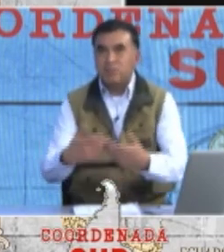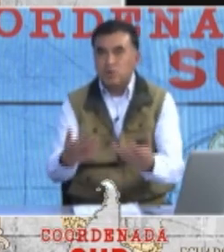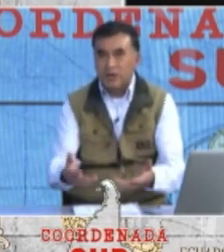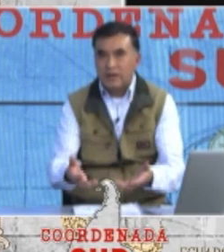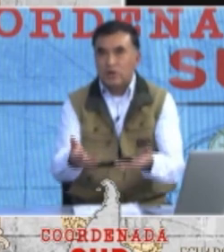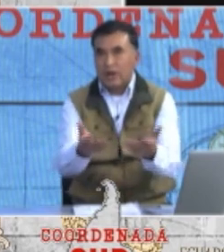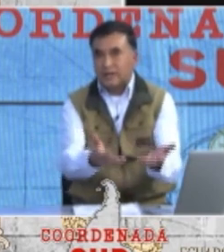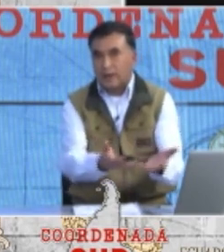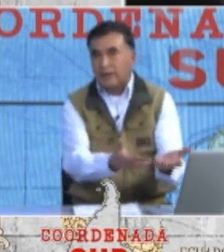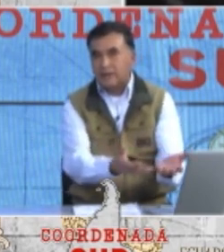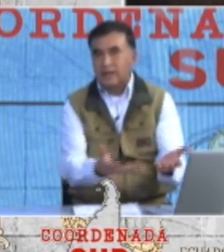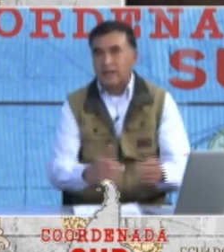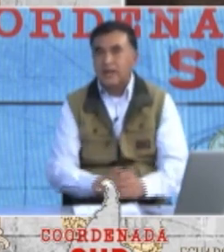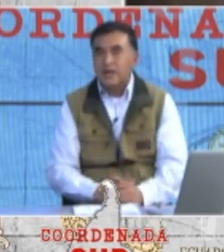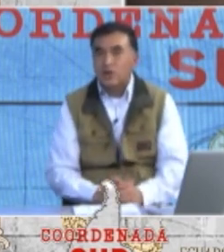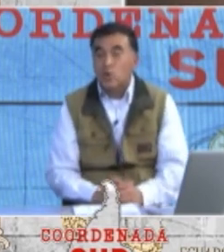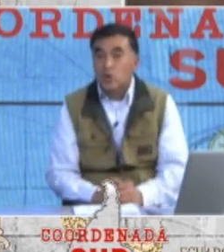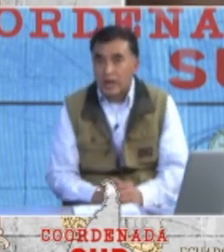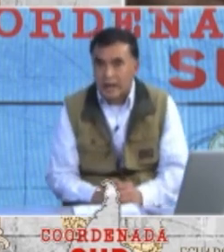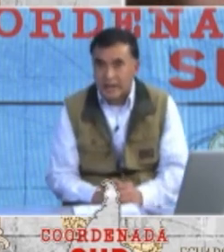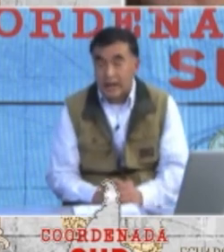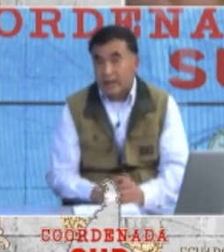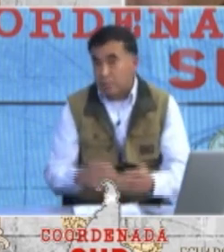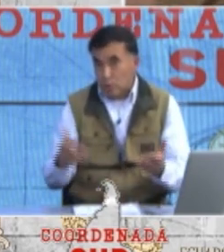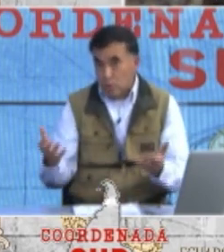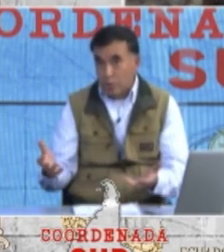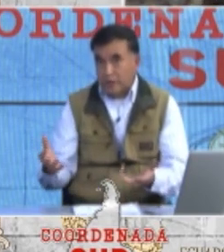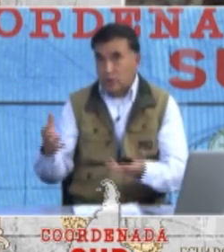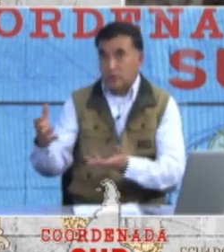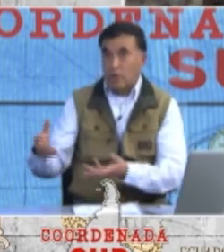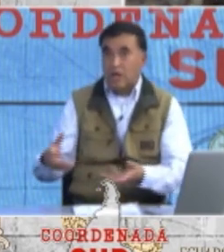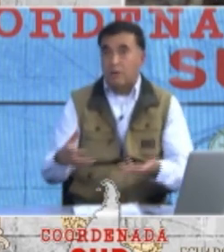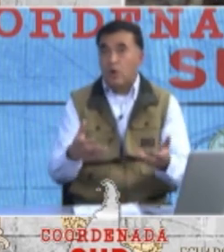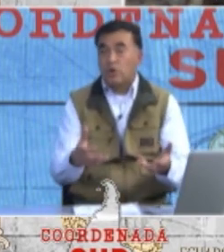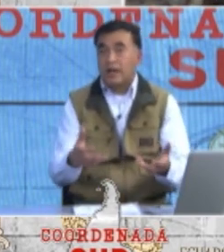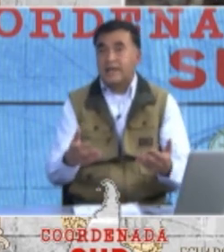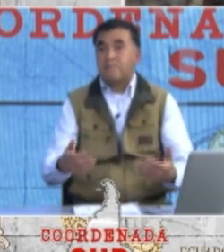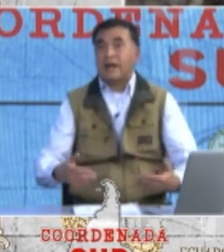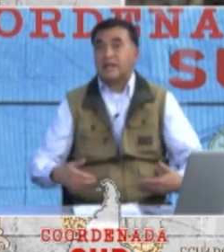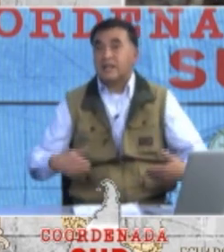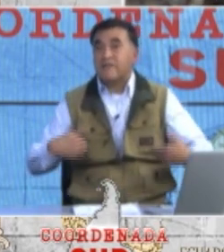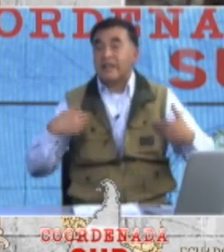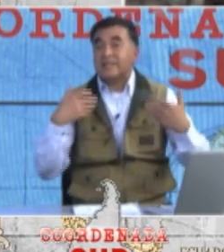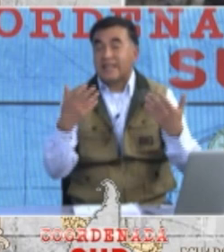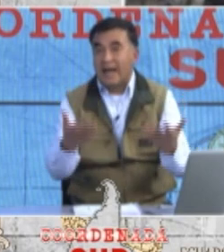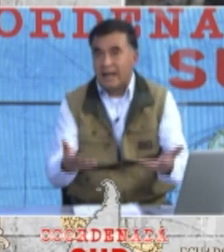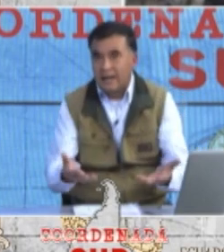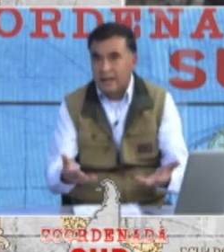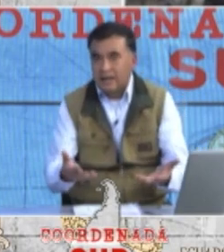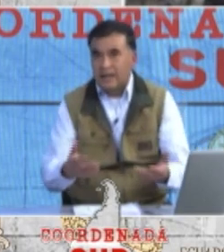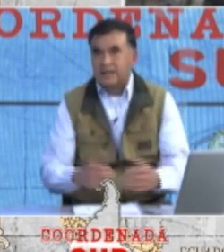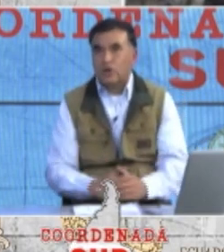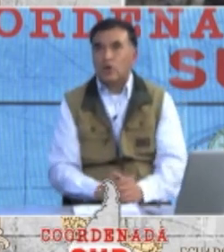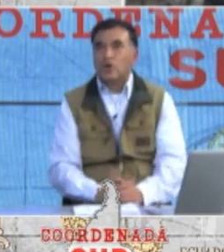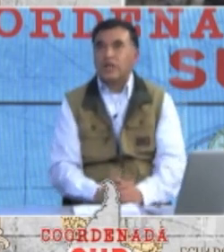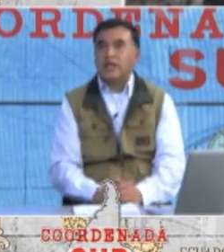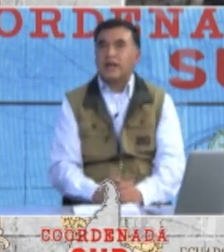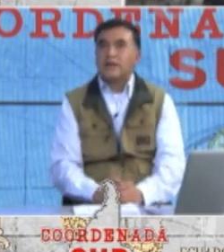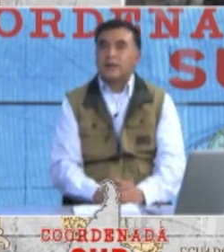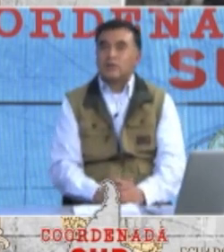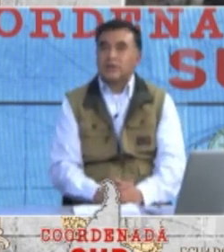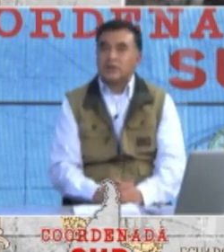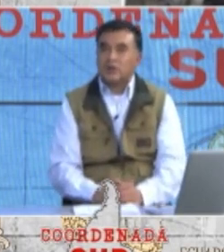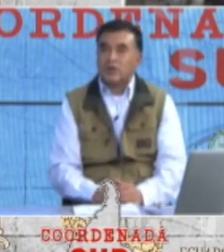está impulsando a través de Ucrania. Y por supuesto, se lo ha llevado a Ucrania para refrescar la